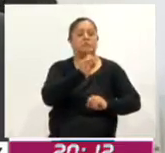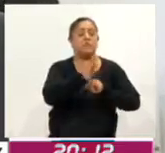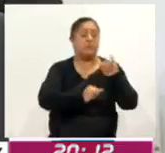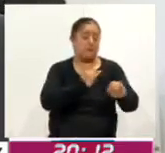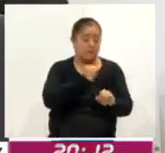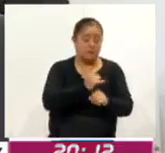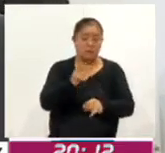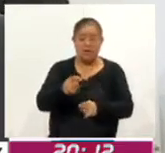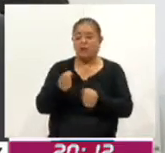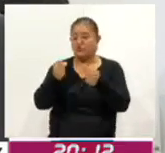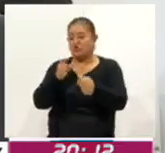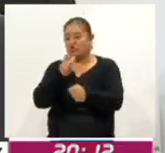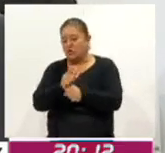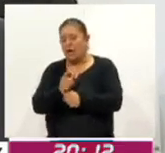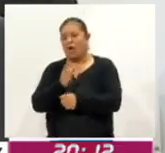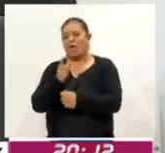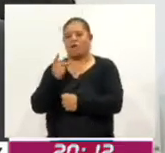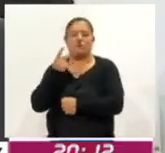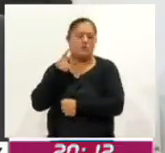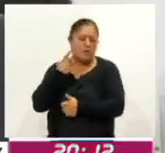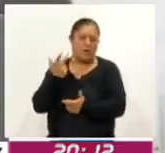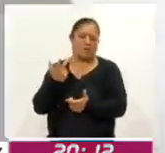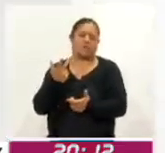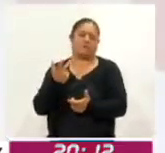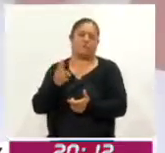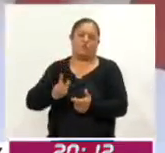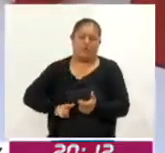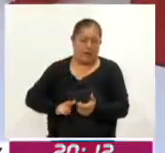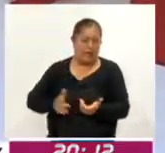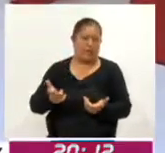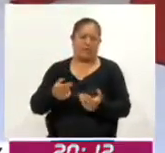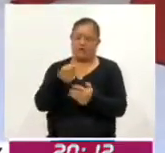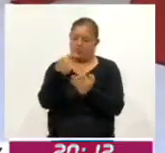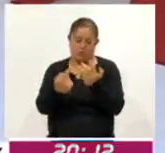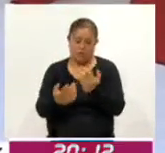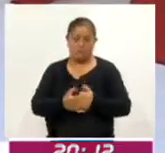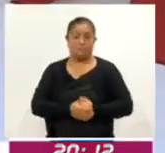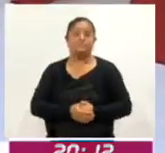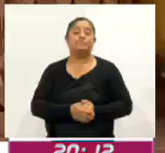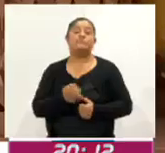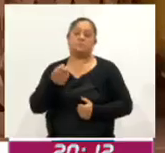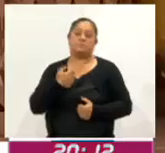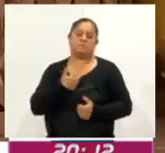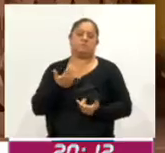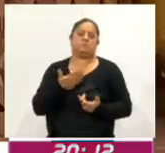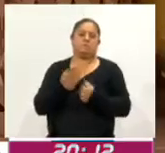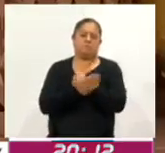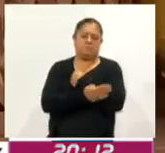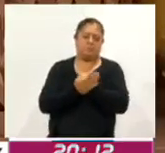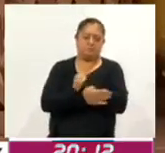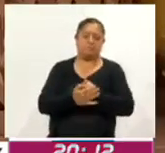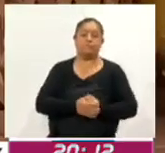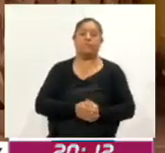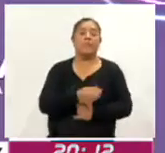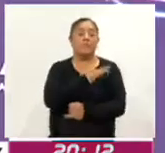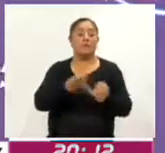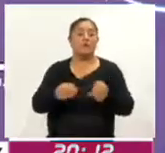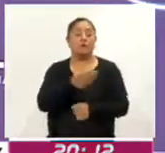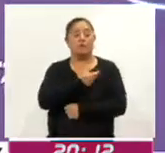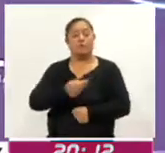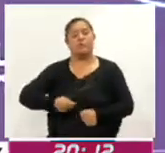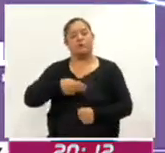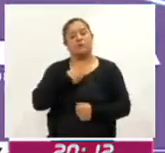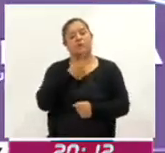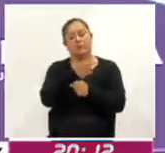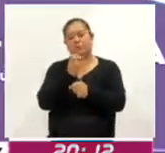eso nos favorece de manera importante. Finalmente, el presidente de la MED invitó a la población a disfrutar de los encuentros